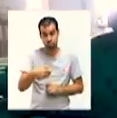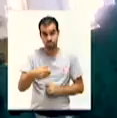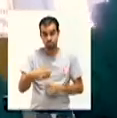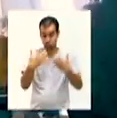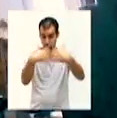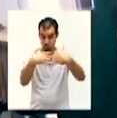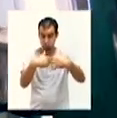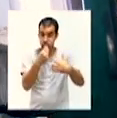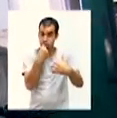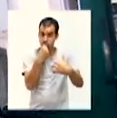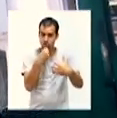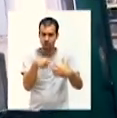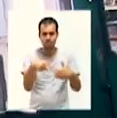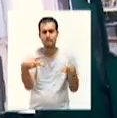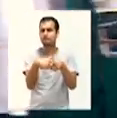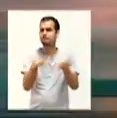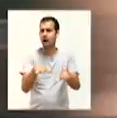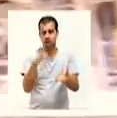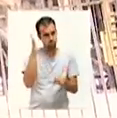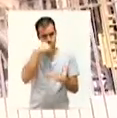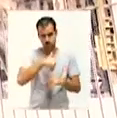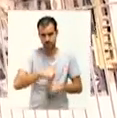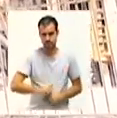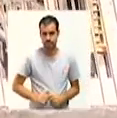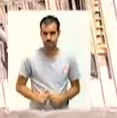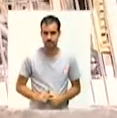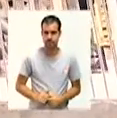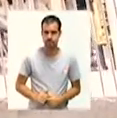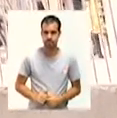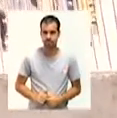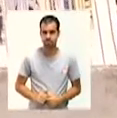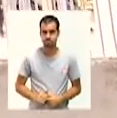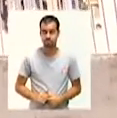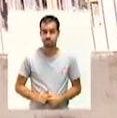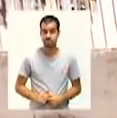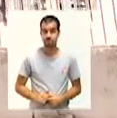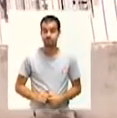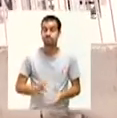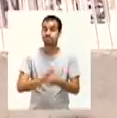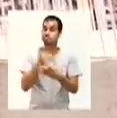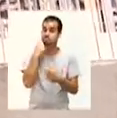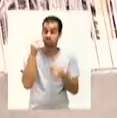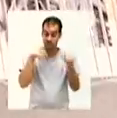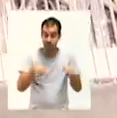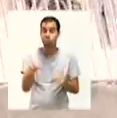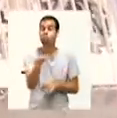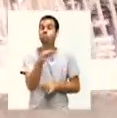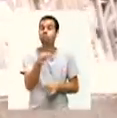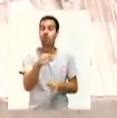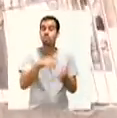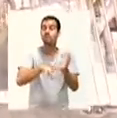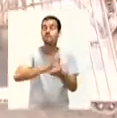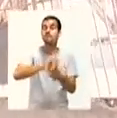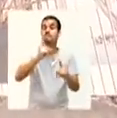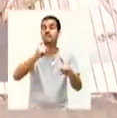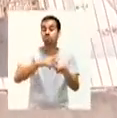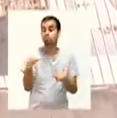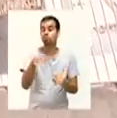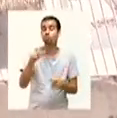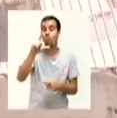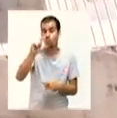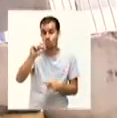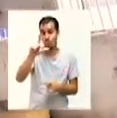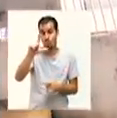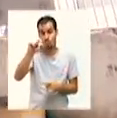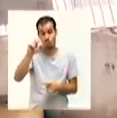producción azucarera en Cuba jamás descansa. Amigos, continuamos en Matanzas, en Colón, en este Central México. Y a mi lado tengo a